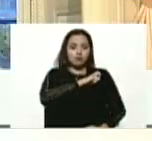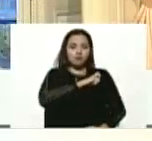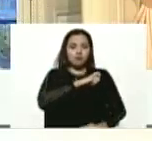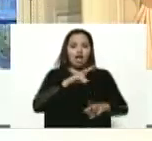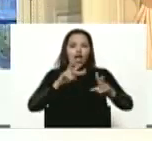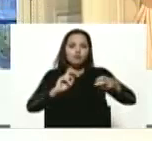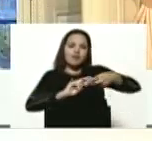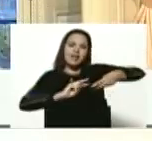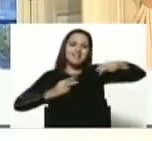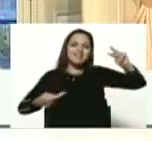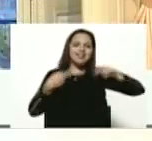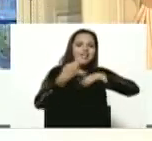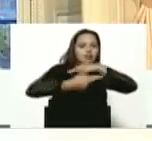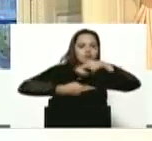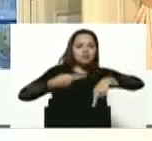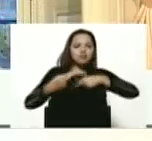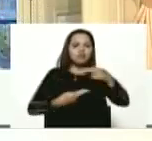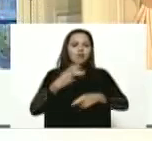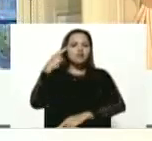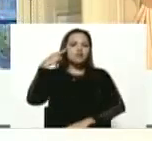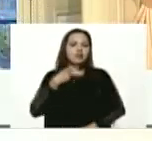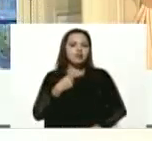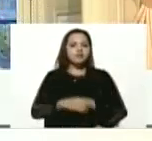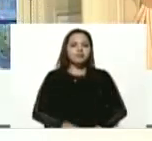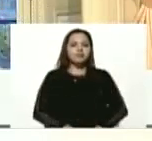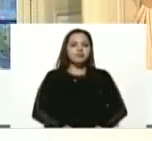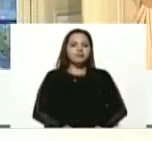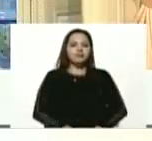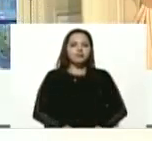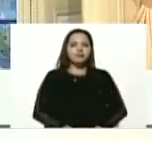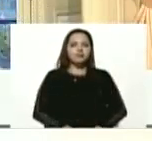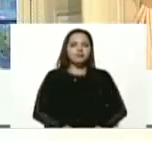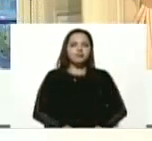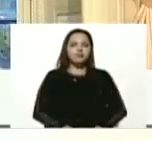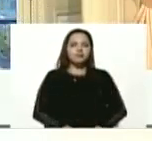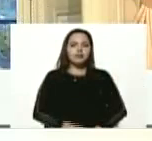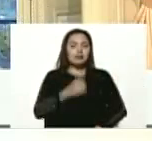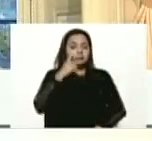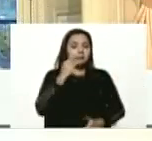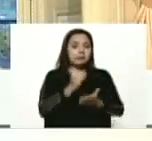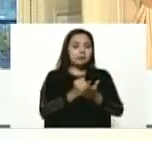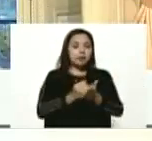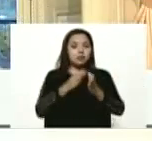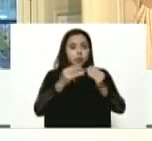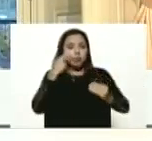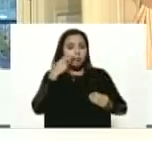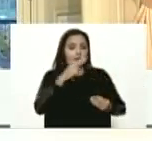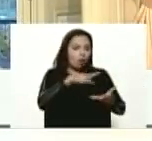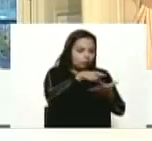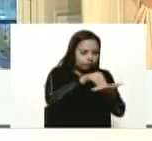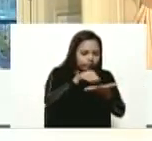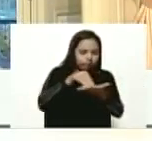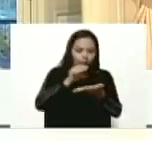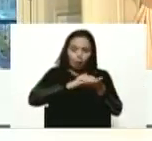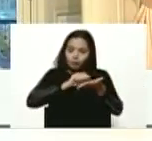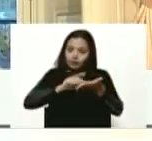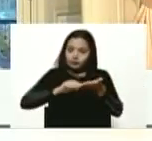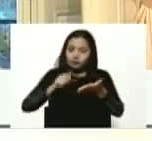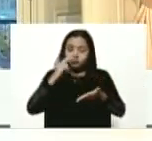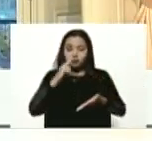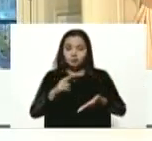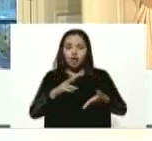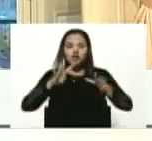la genética revolucionaria. Y terminando, fíjense ustedes, todos los veo tomando nota, los